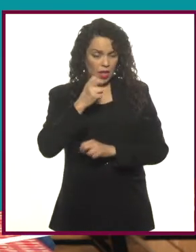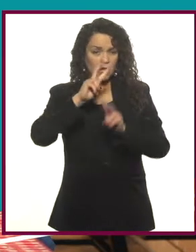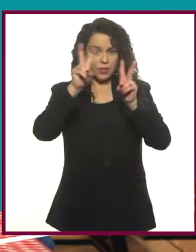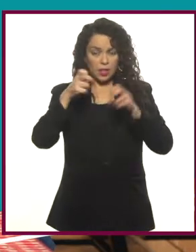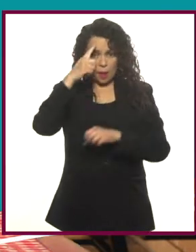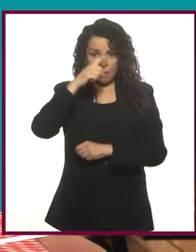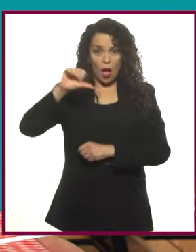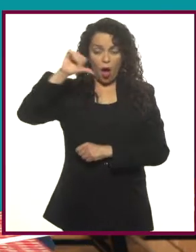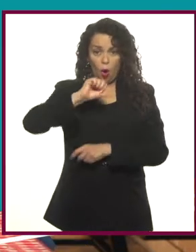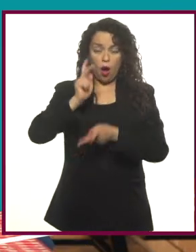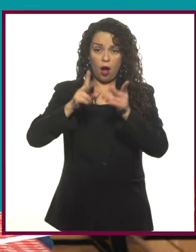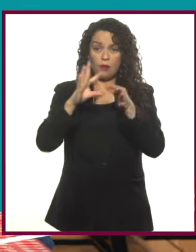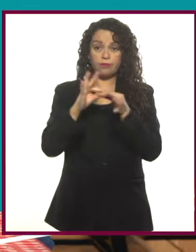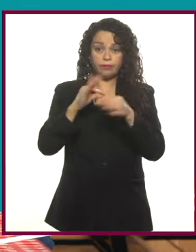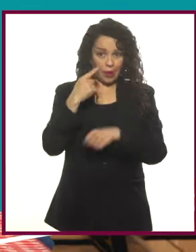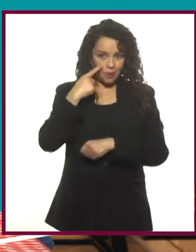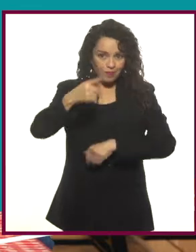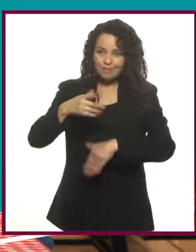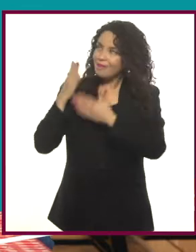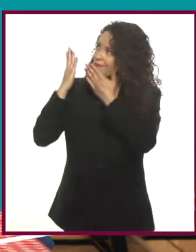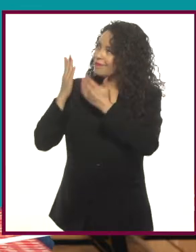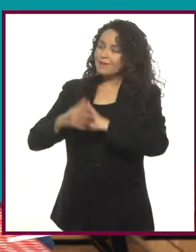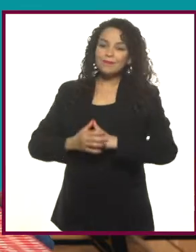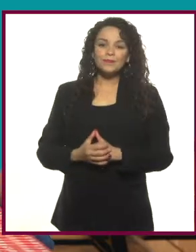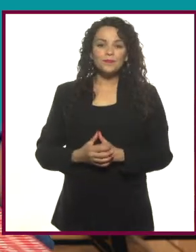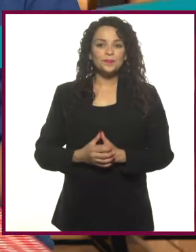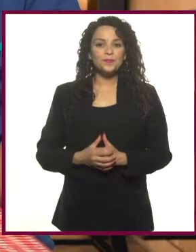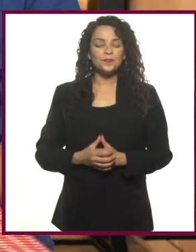el tema para hablar hoy. Mira.